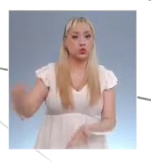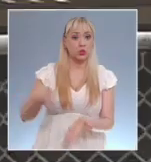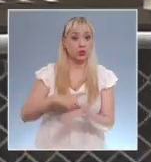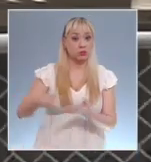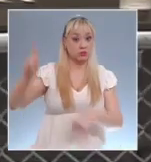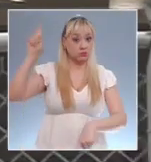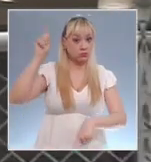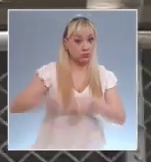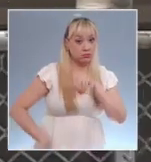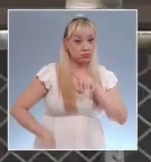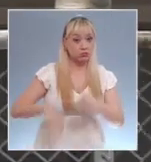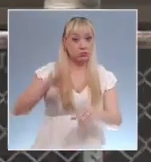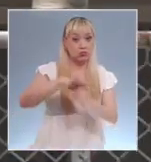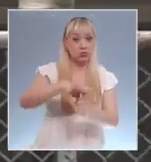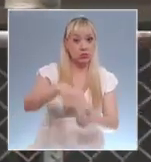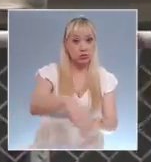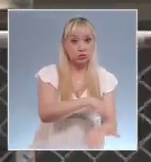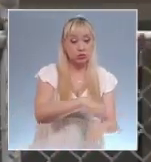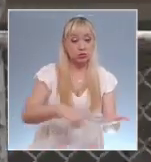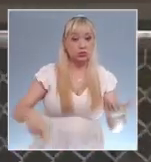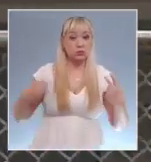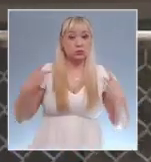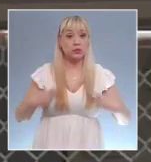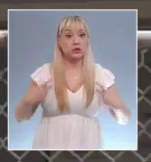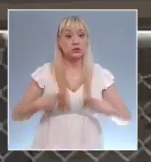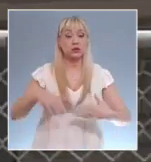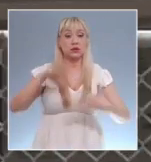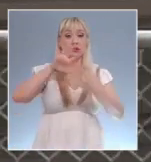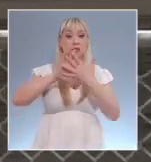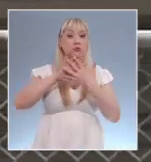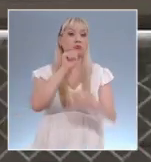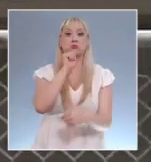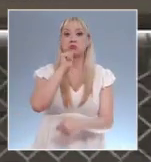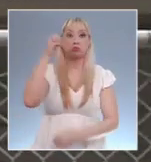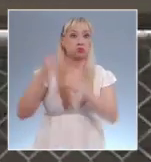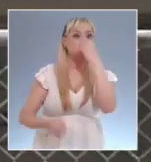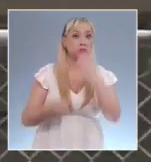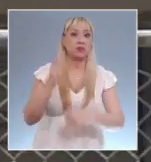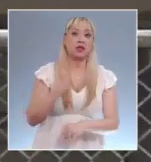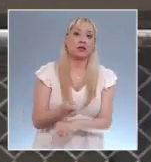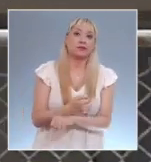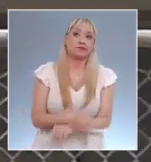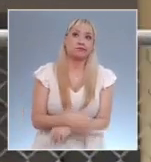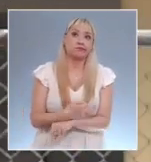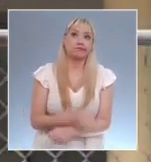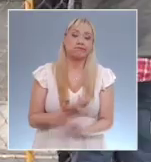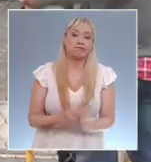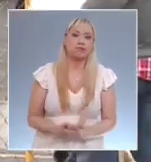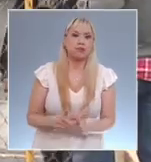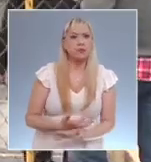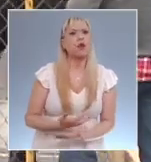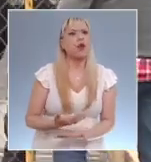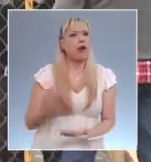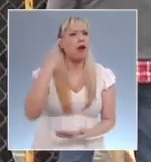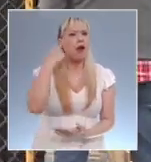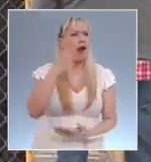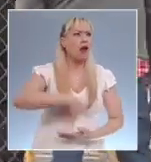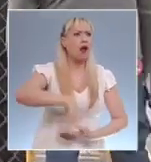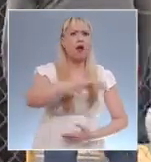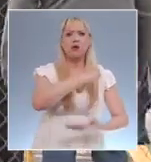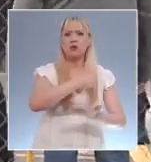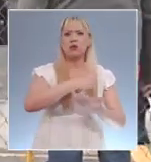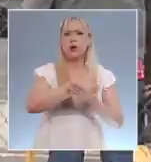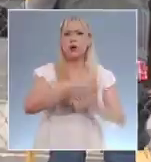preventiva, organizaciones e instituciones en la Ciudad de México presentaron los resultados de una prueba piloto en centros penitenciarios de